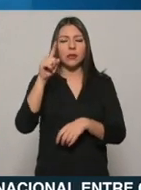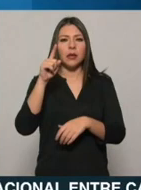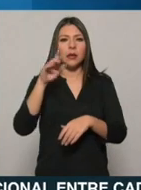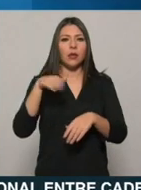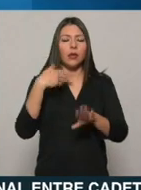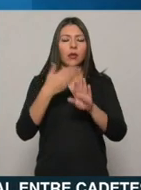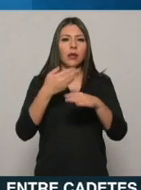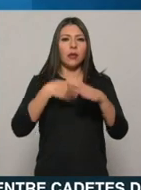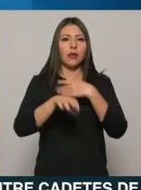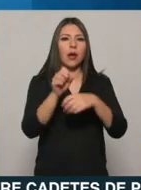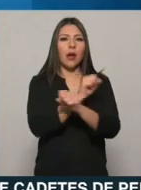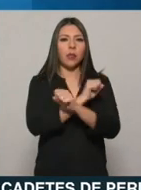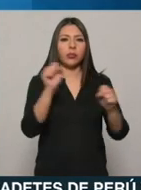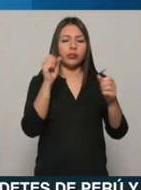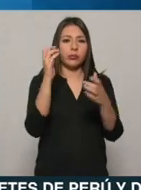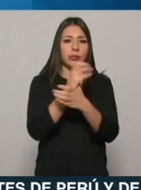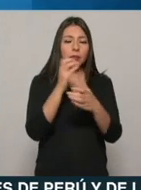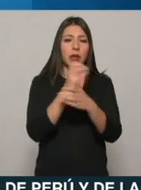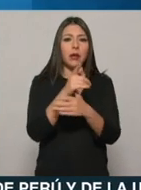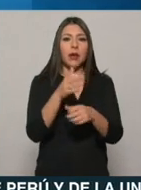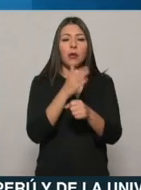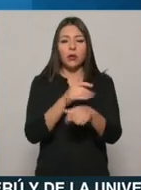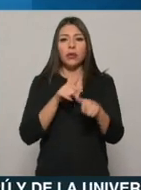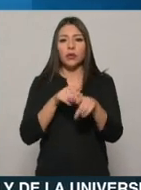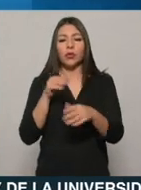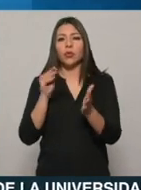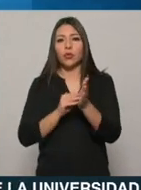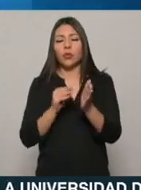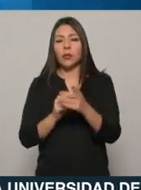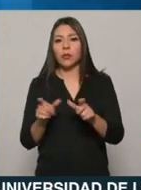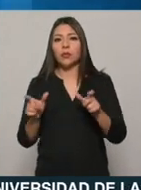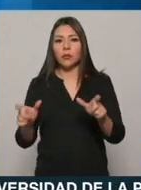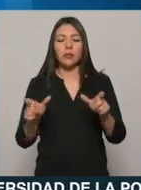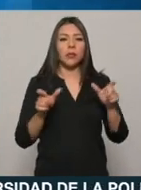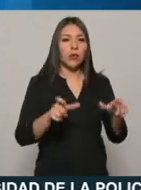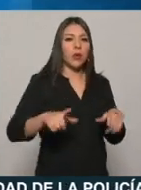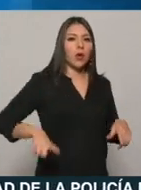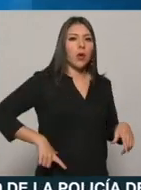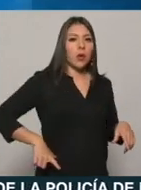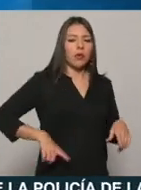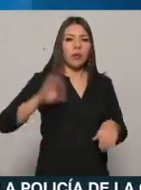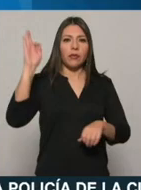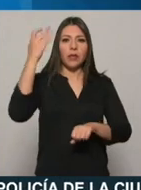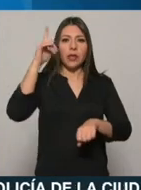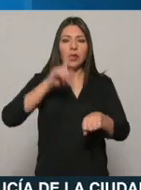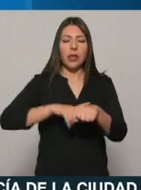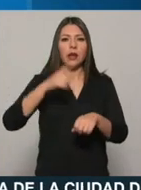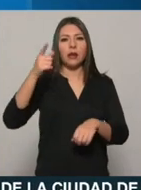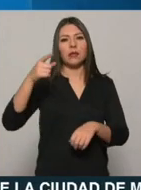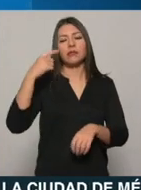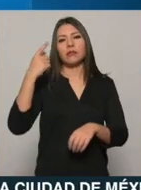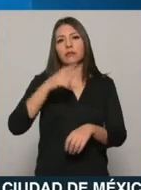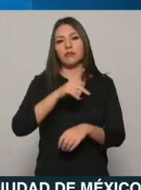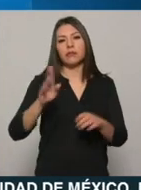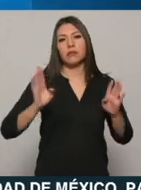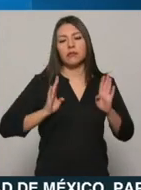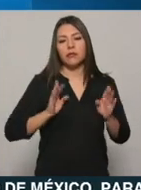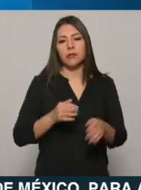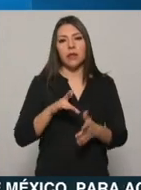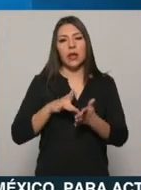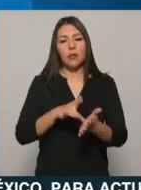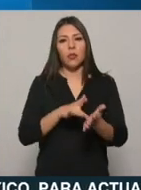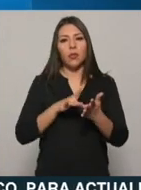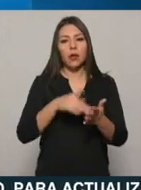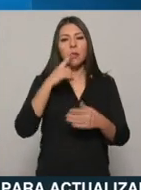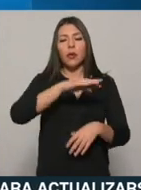en Coatzacoalcos, mientras se mantiene el operativo coordinado con las fuerzas federales para dar con los agresores. Es la